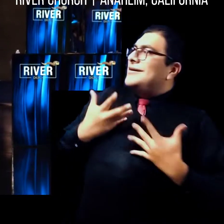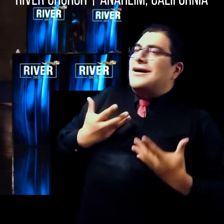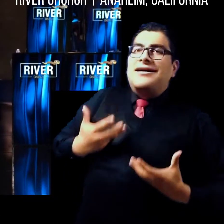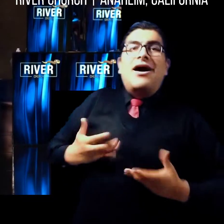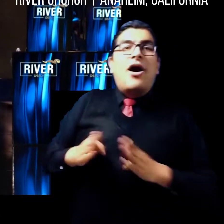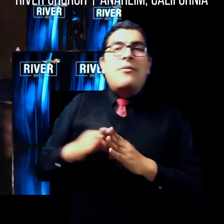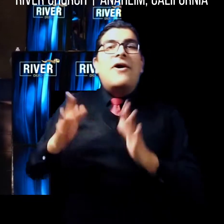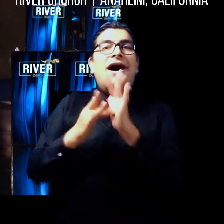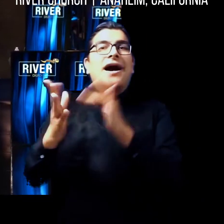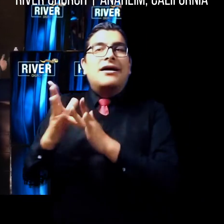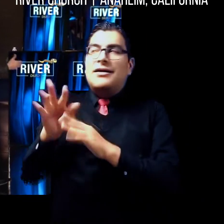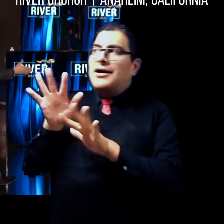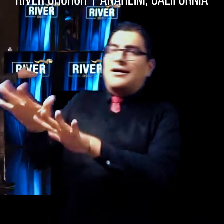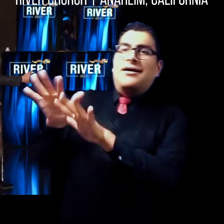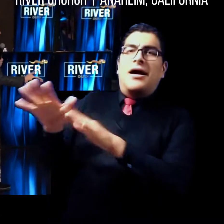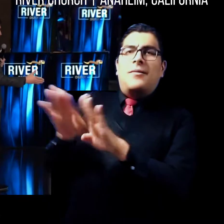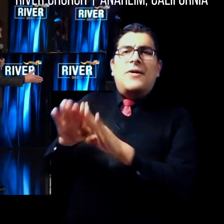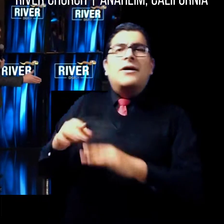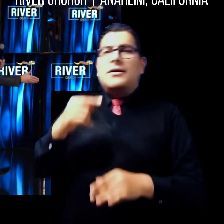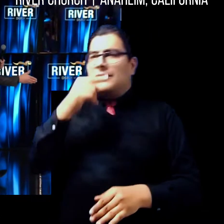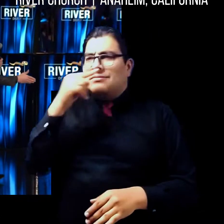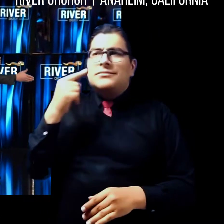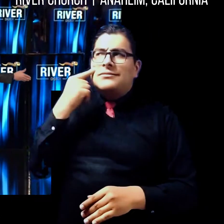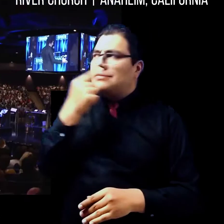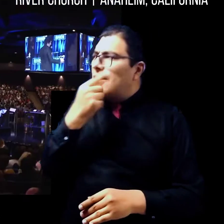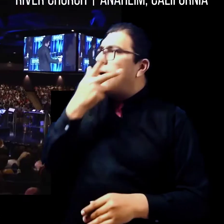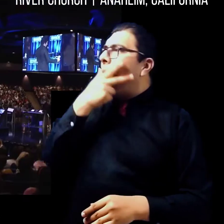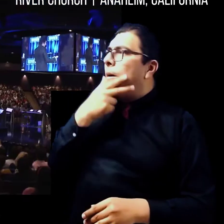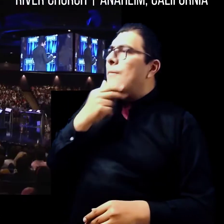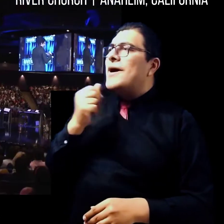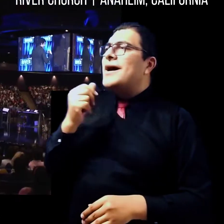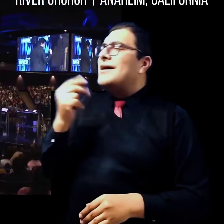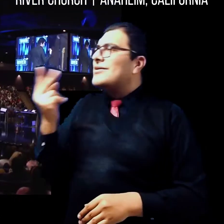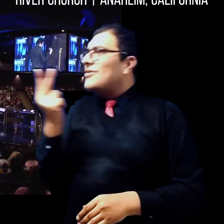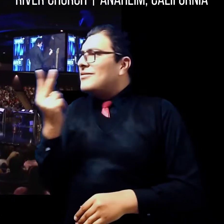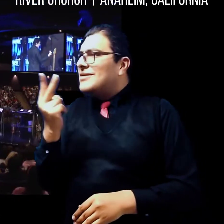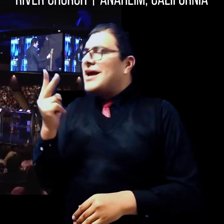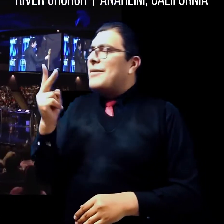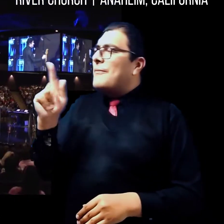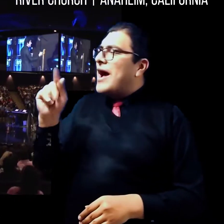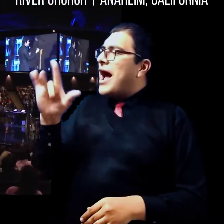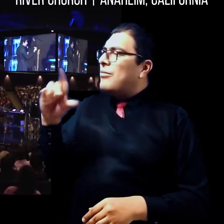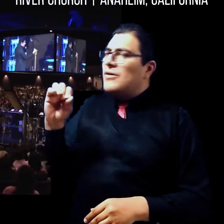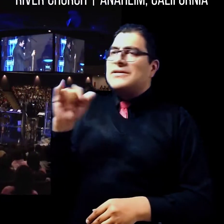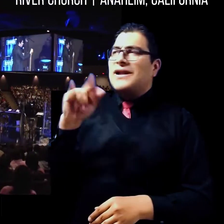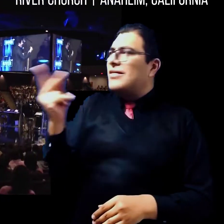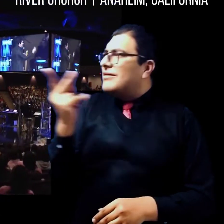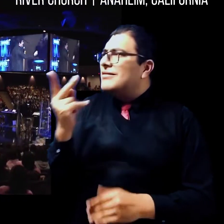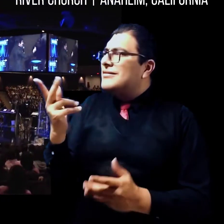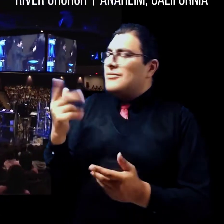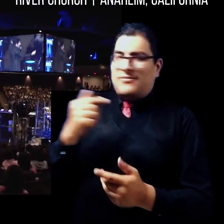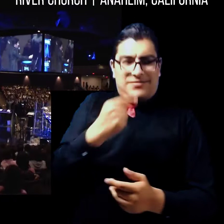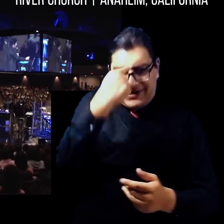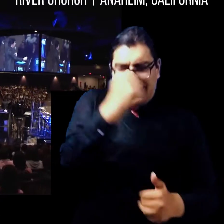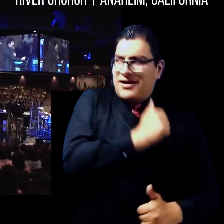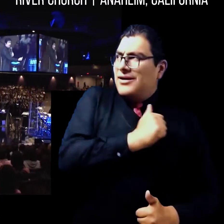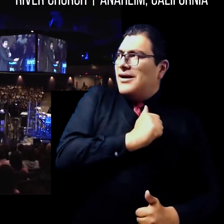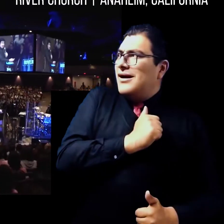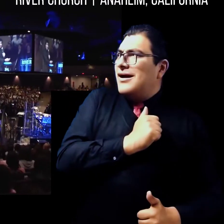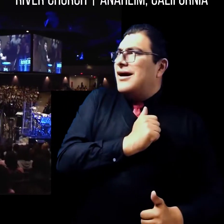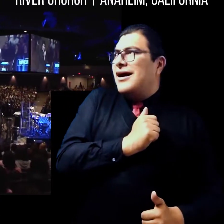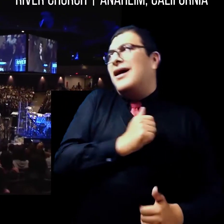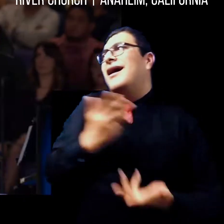fragancia de Cristo. Pero ¿a qué huele Pablo y Silas para que desesperadamente el carcelero anhele ese